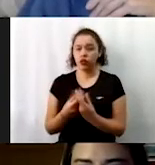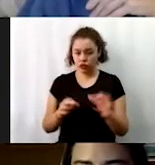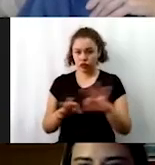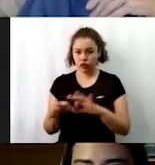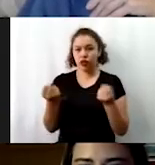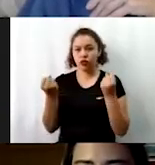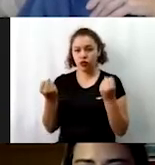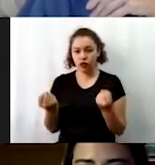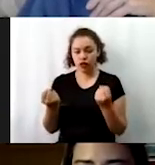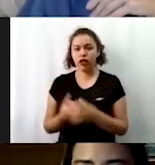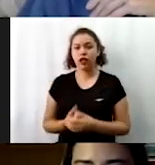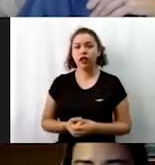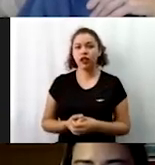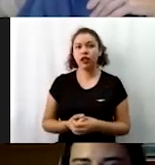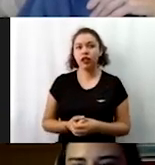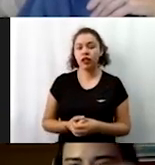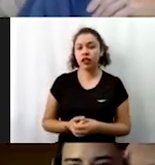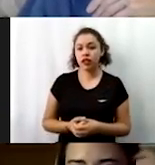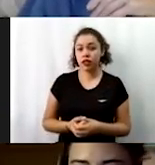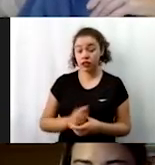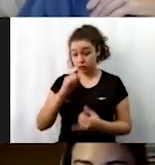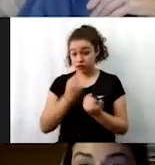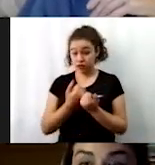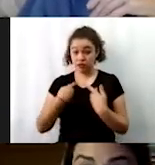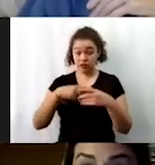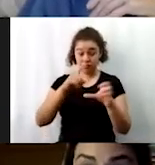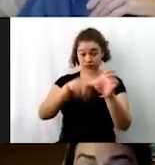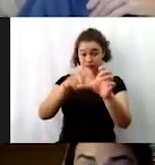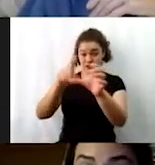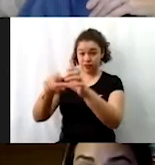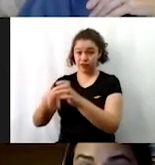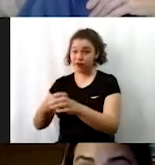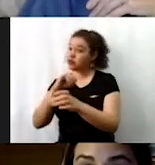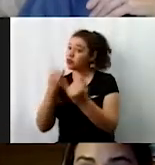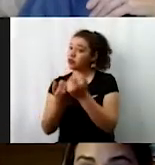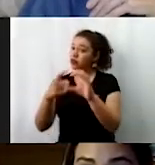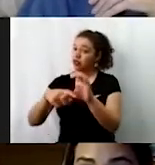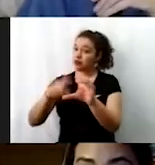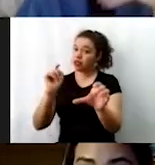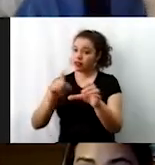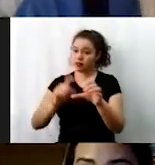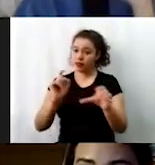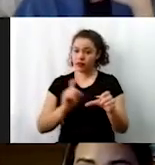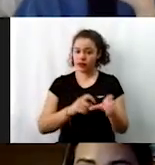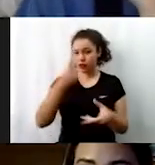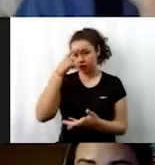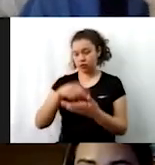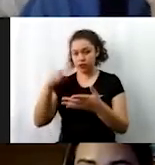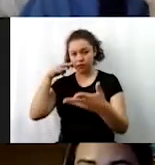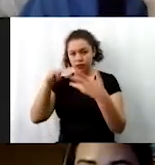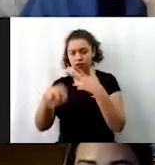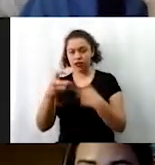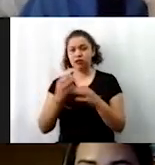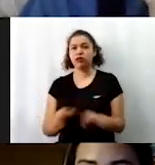Fortalecerlo, porque así como se suma, las puedes ir restando, ¿no? Entonces, yo creo que la transparencia es un punto muy importante.